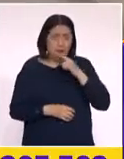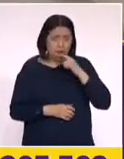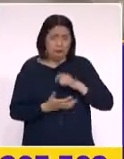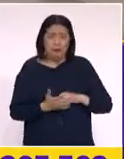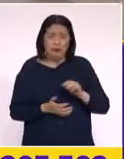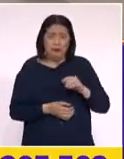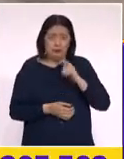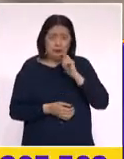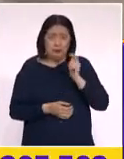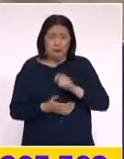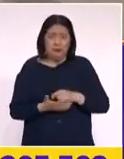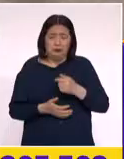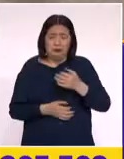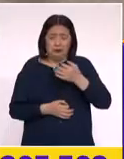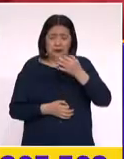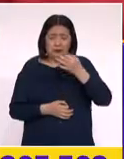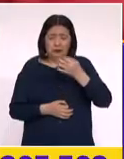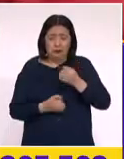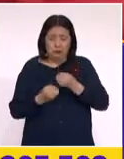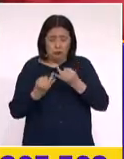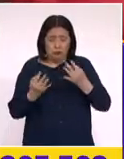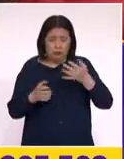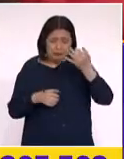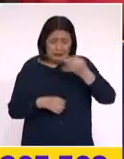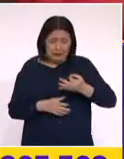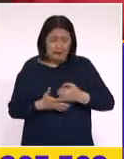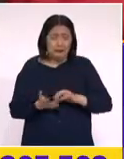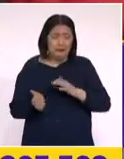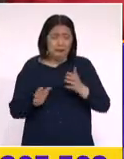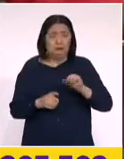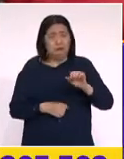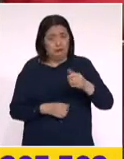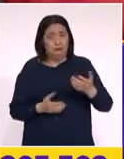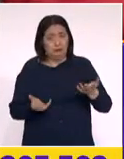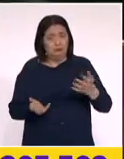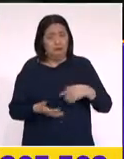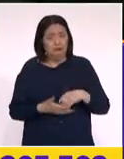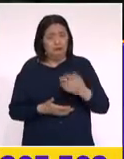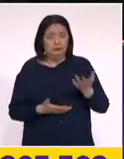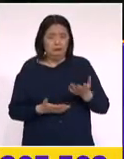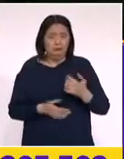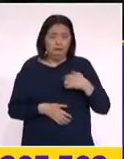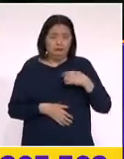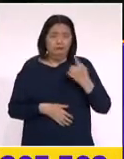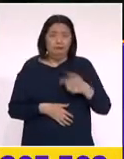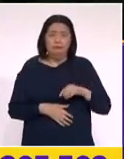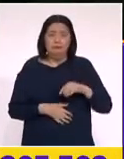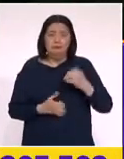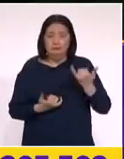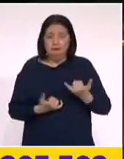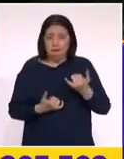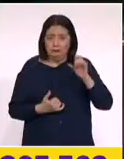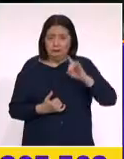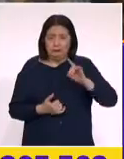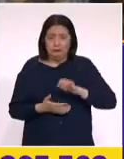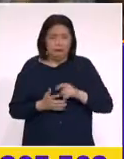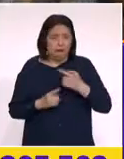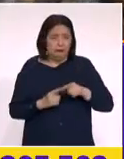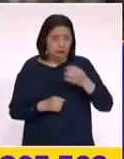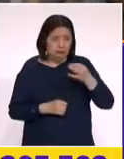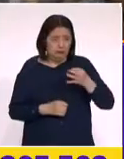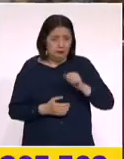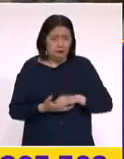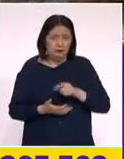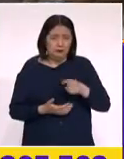respecto de la cifra real de fallecidos, evidentemente es coherente en medio de una situación de emergencia, pero